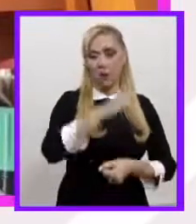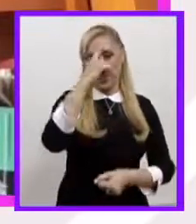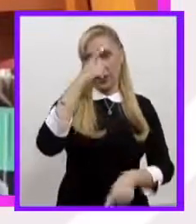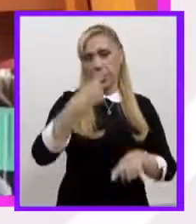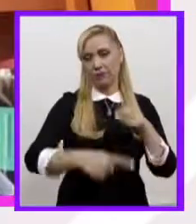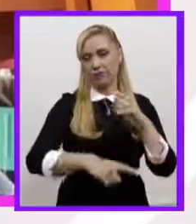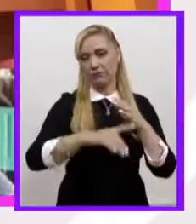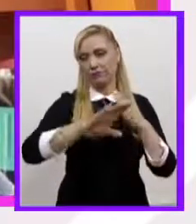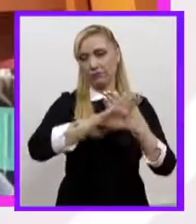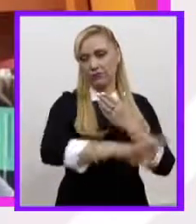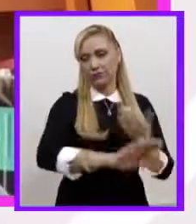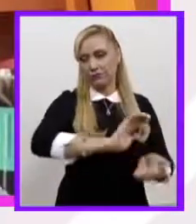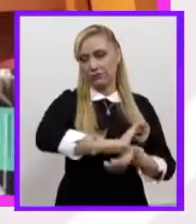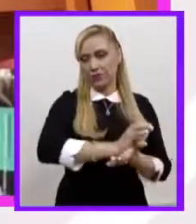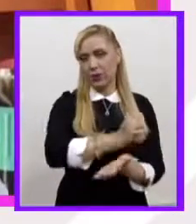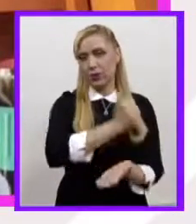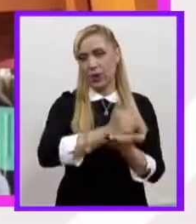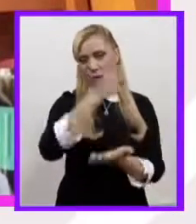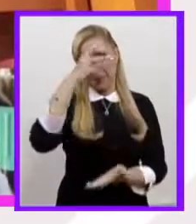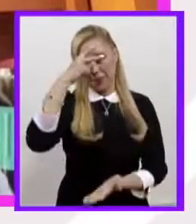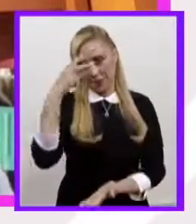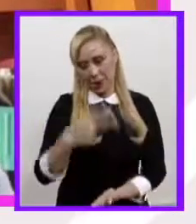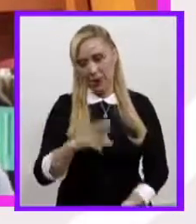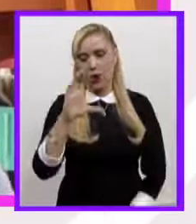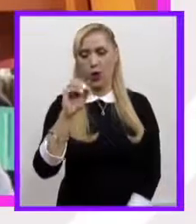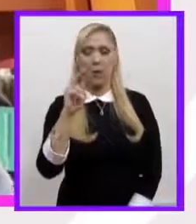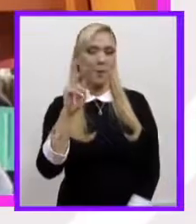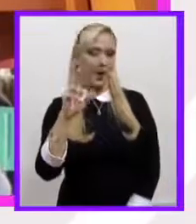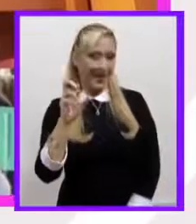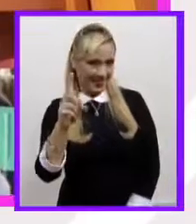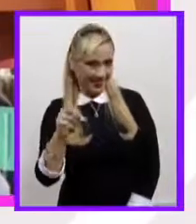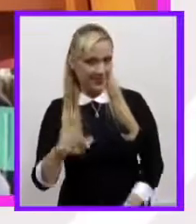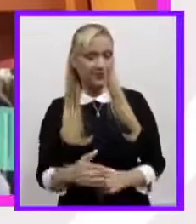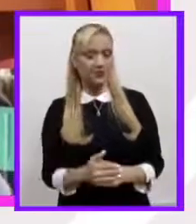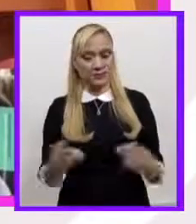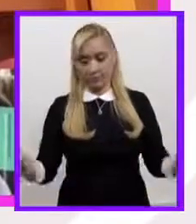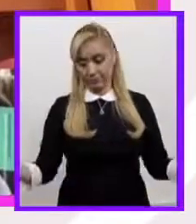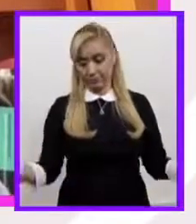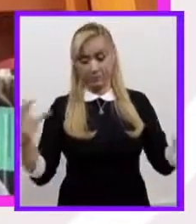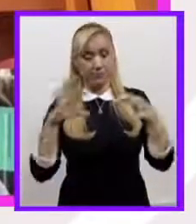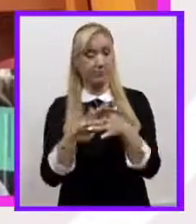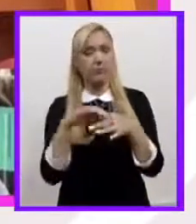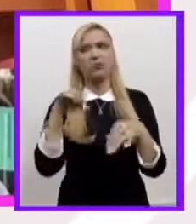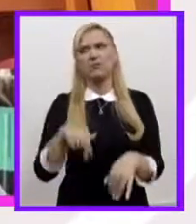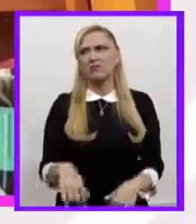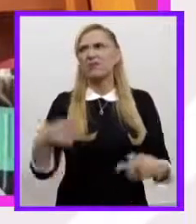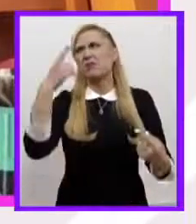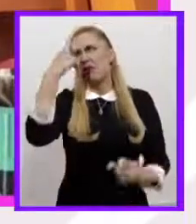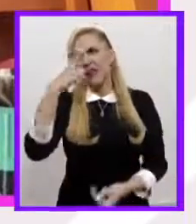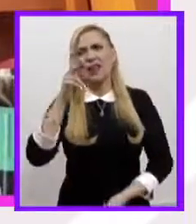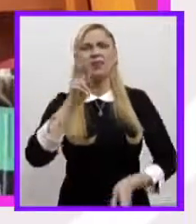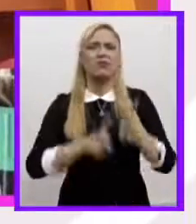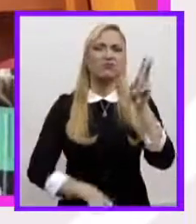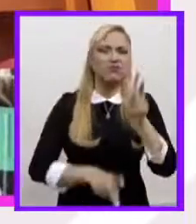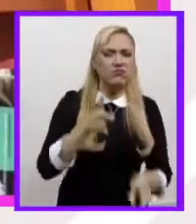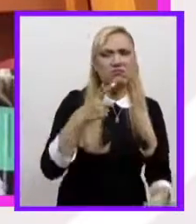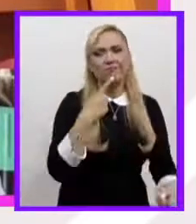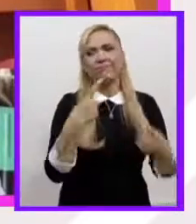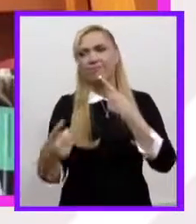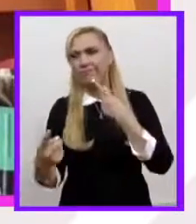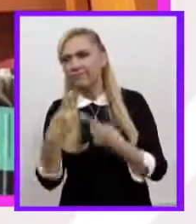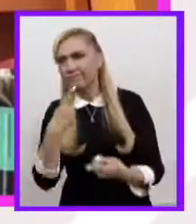y Eliminar la Discriminación de la Ciudad de México, el COPRED. Espacio Diverso es eso, un espacio para discutir,